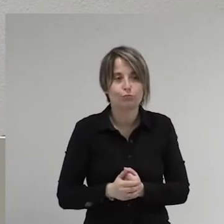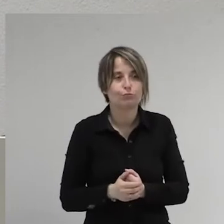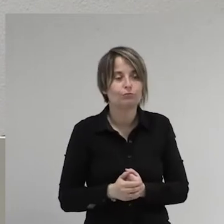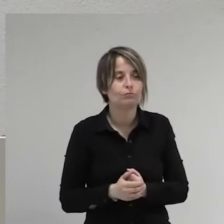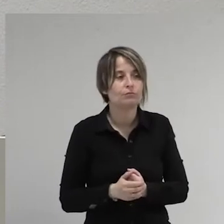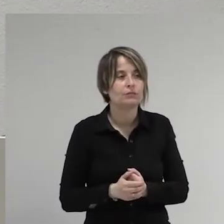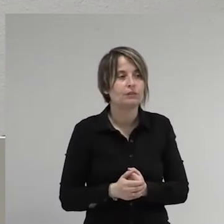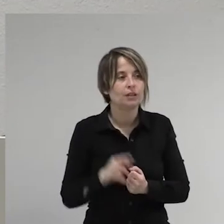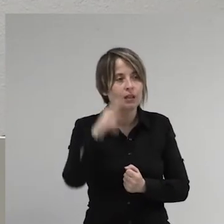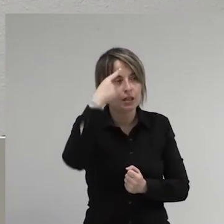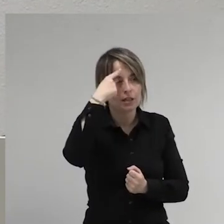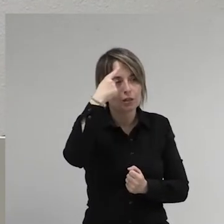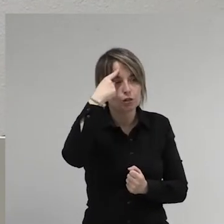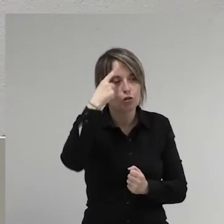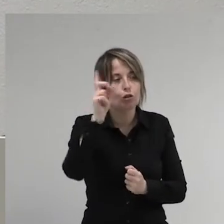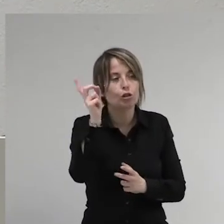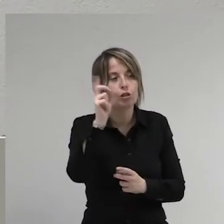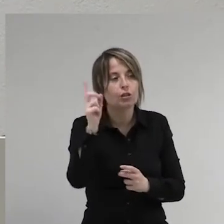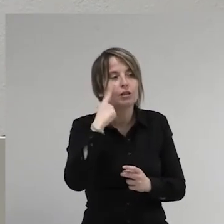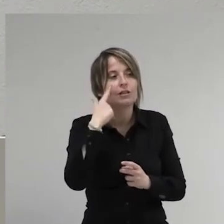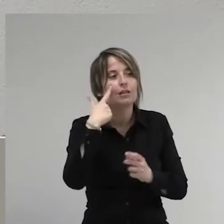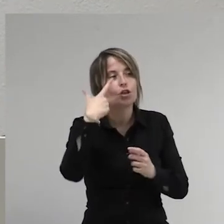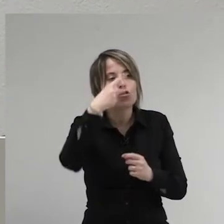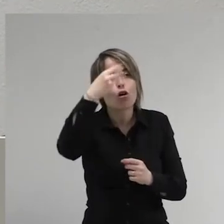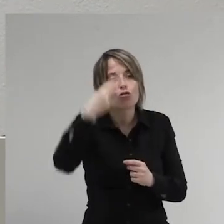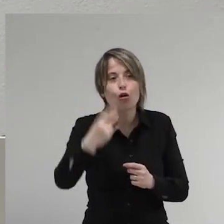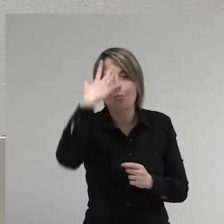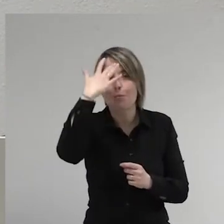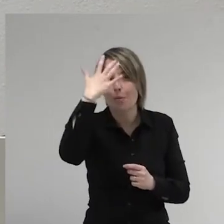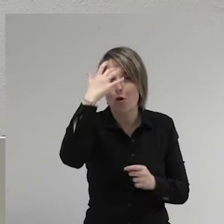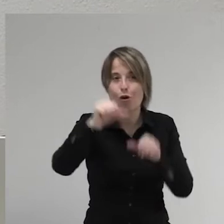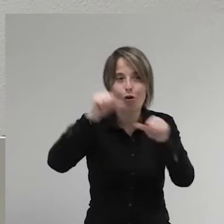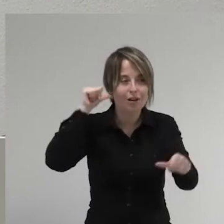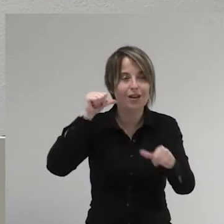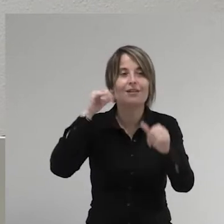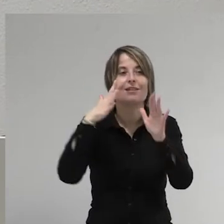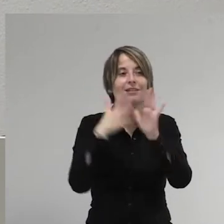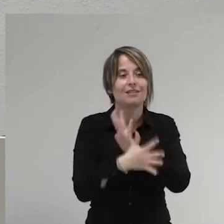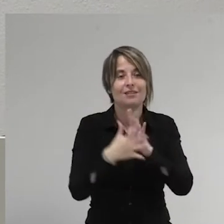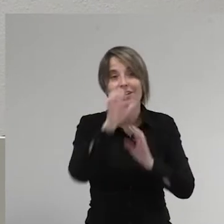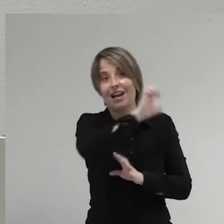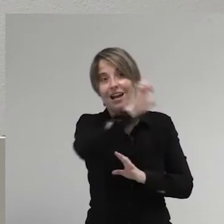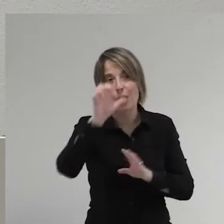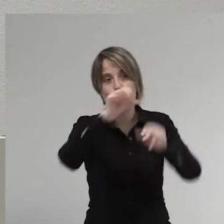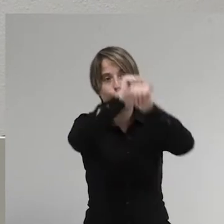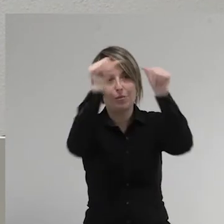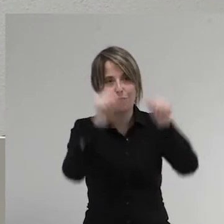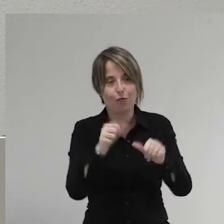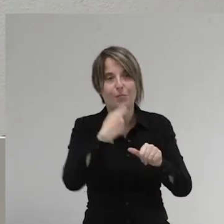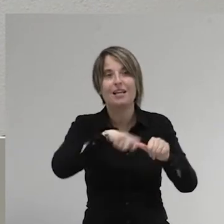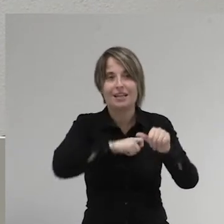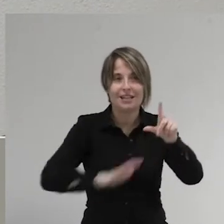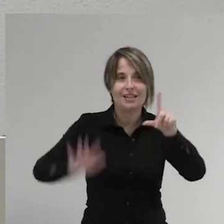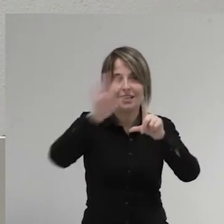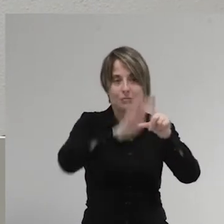Pues este ejercicio de la negación, de la negación de la memoria, es algo particularmente europeo, particularmente español, también he